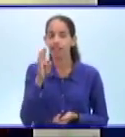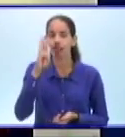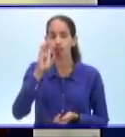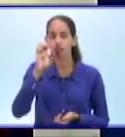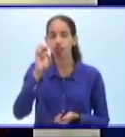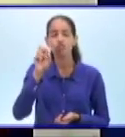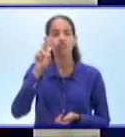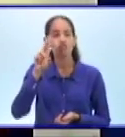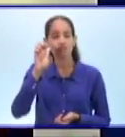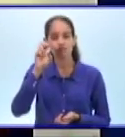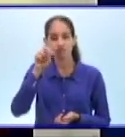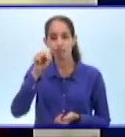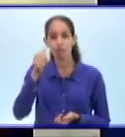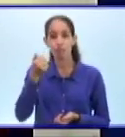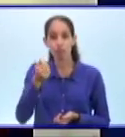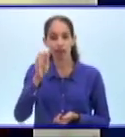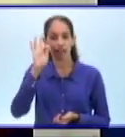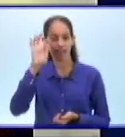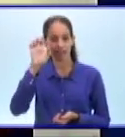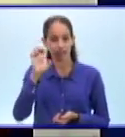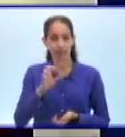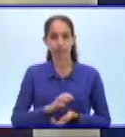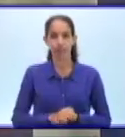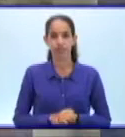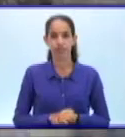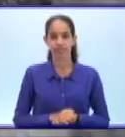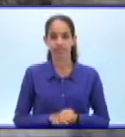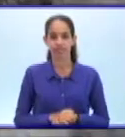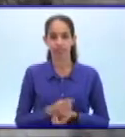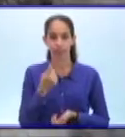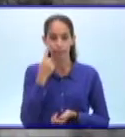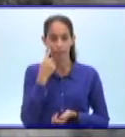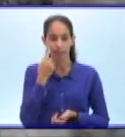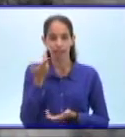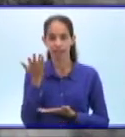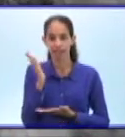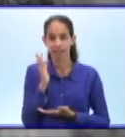la trompeta de Alexander Abreu.